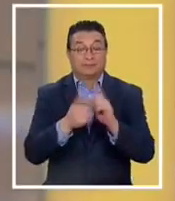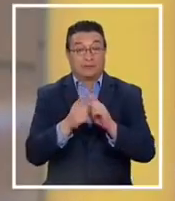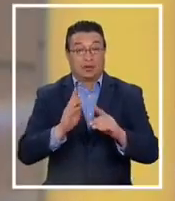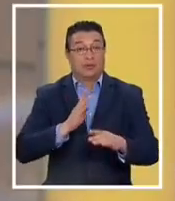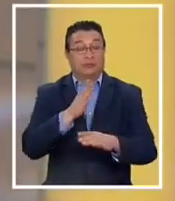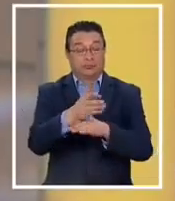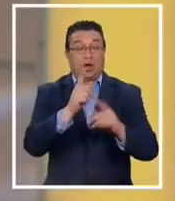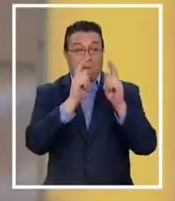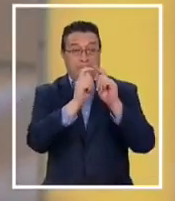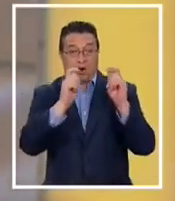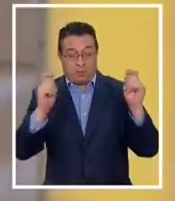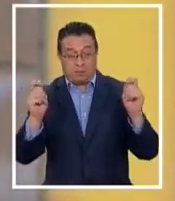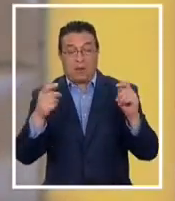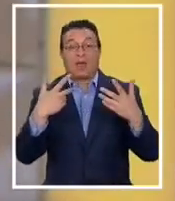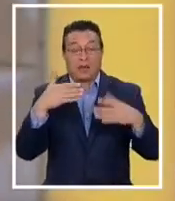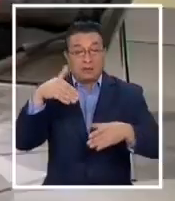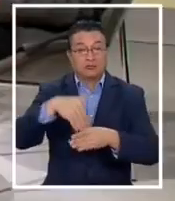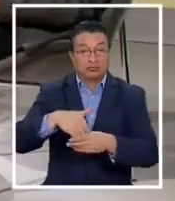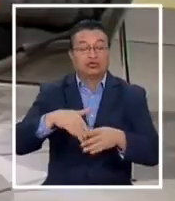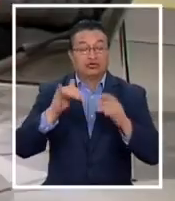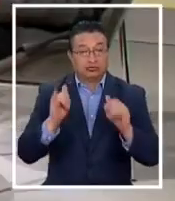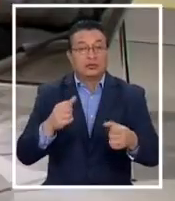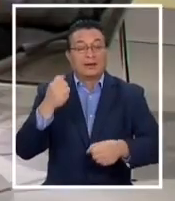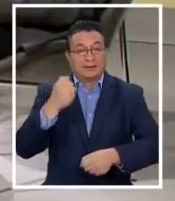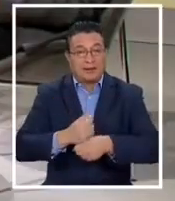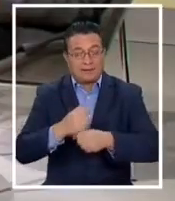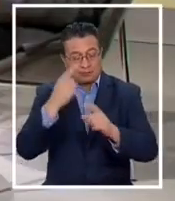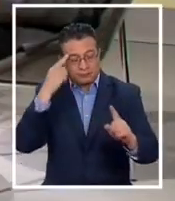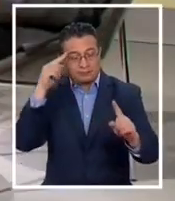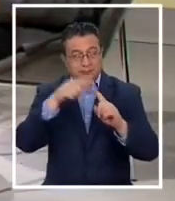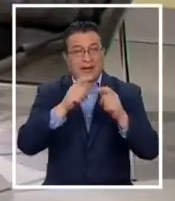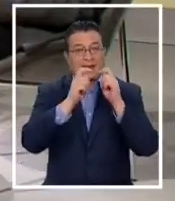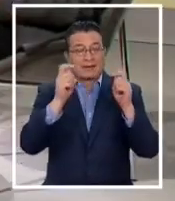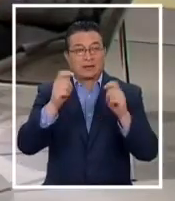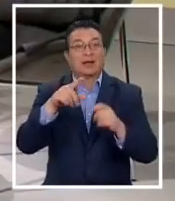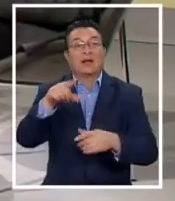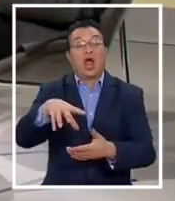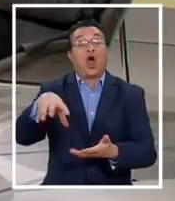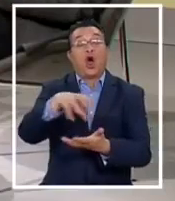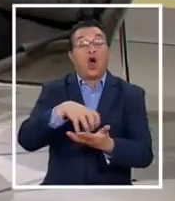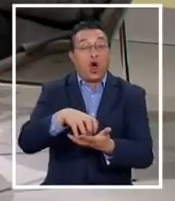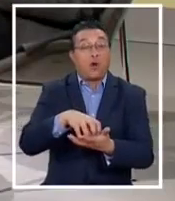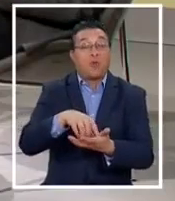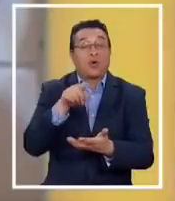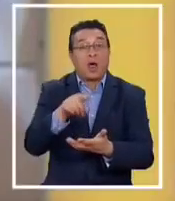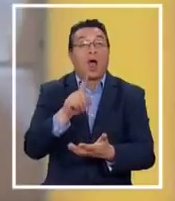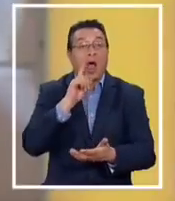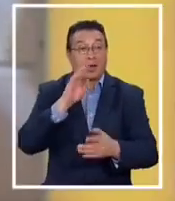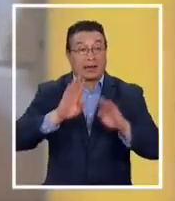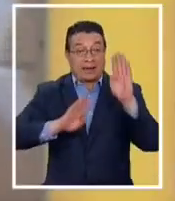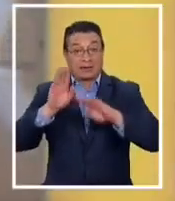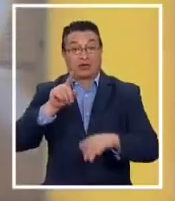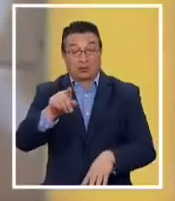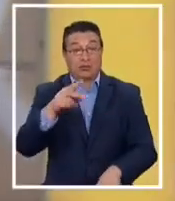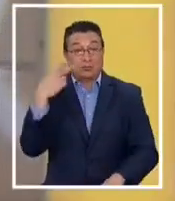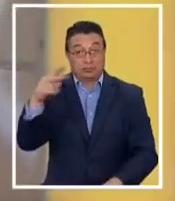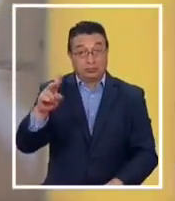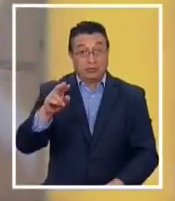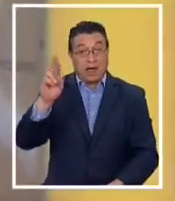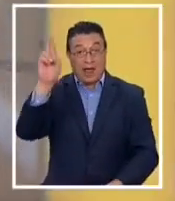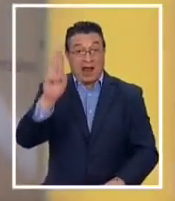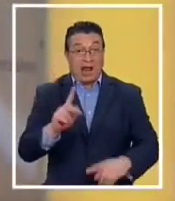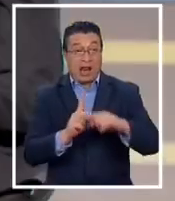podrá hacerse con fines propagan electoral y para realizar trabajo afín a la candidatura en la 'u' las comunas por la que es candidato usted candidato por recoleta